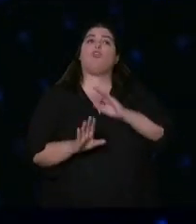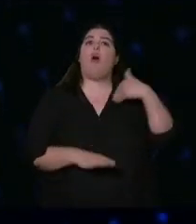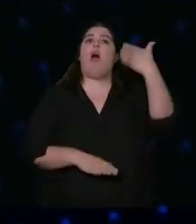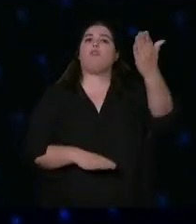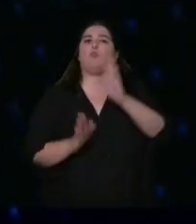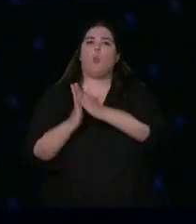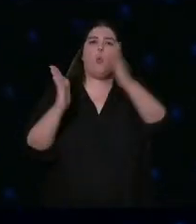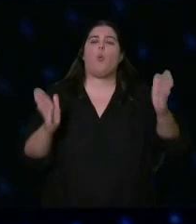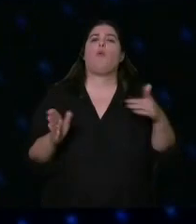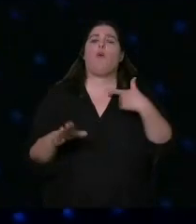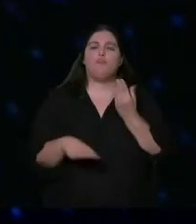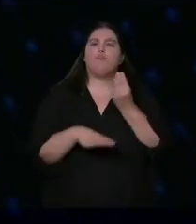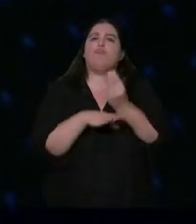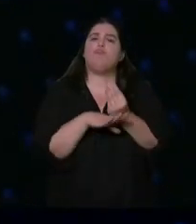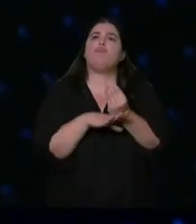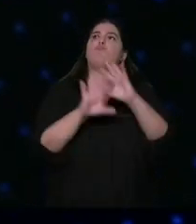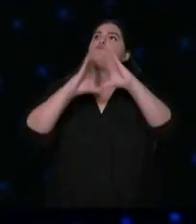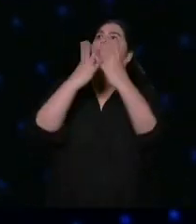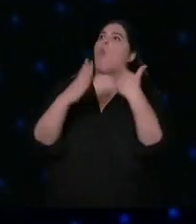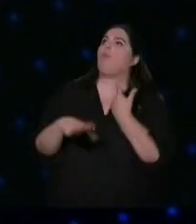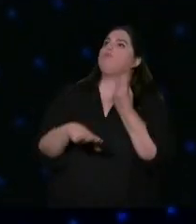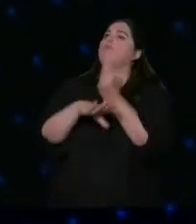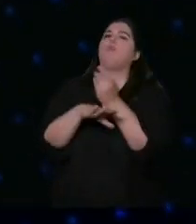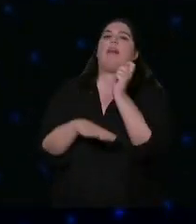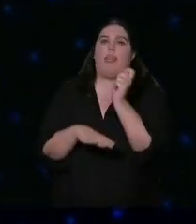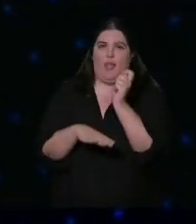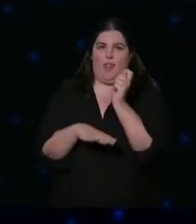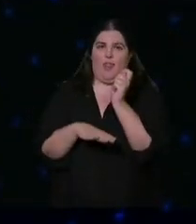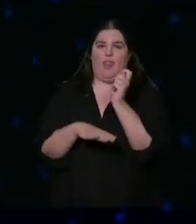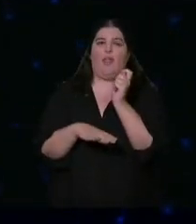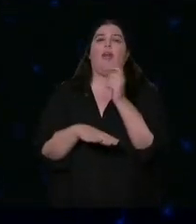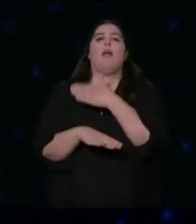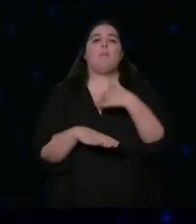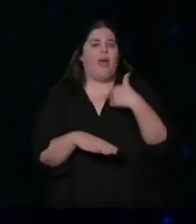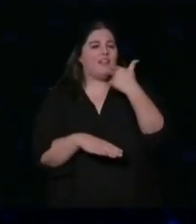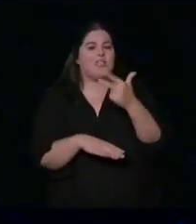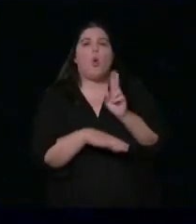va a representar a la Argentina frente al mundo y quién va a cuidar a nuestras madres y a nuestros hijos